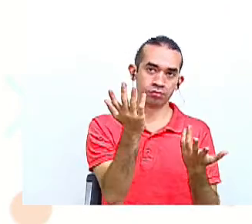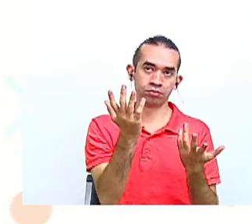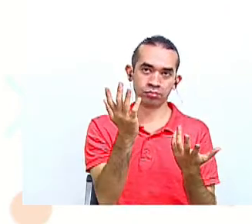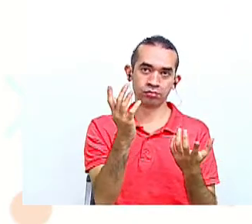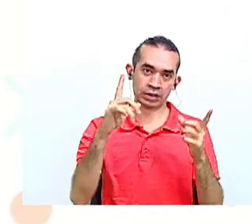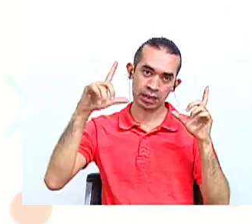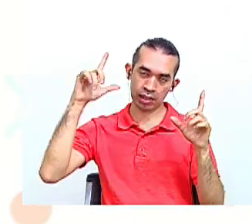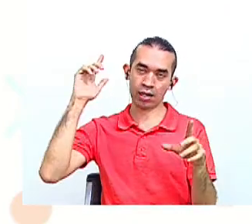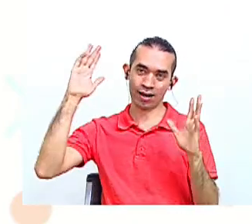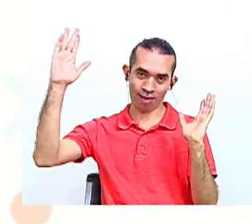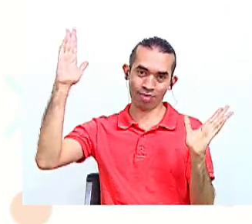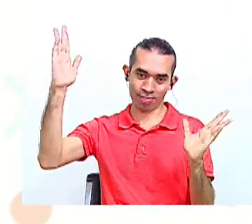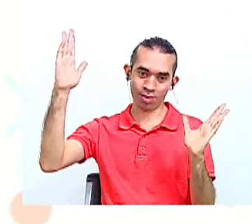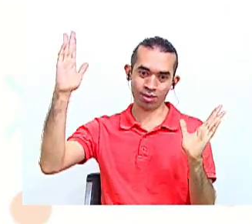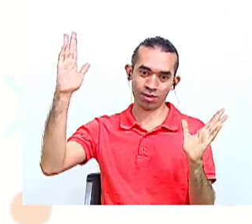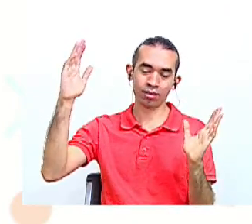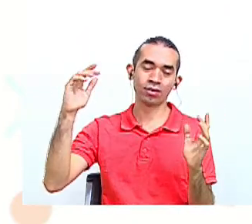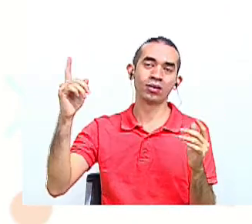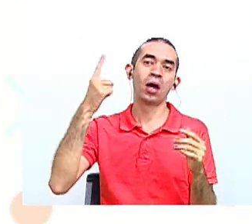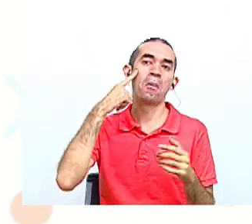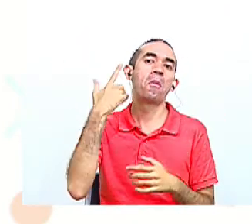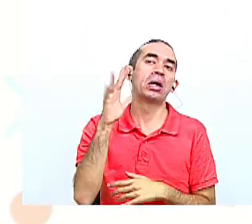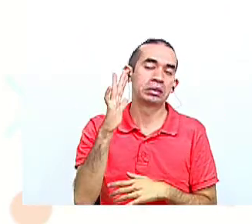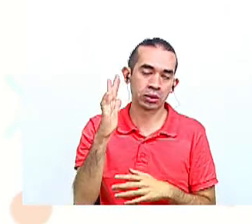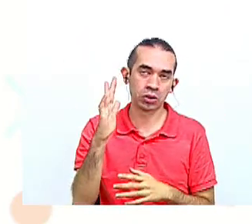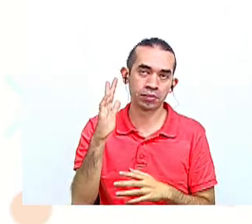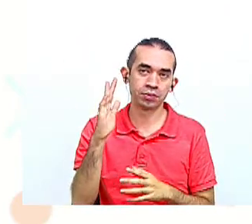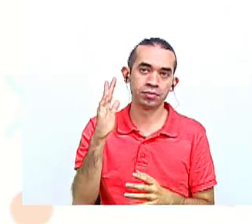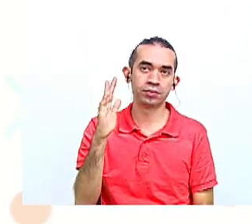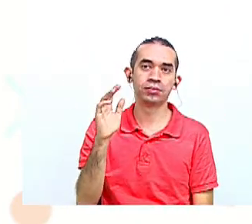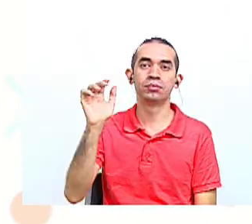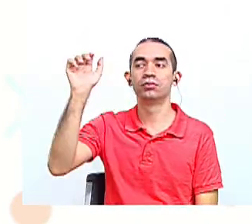triángulo grande, es semejante al triángulo